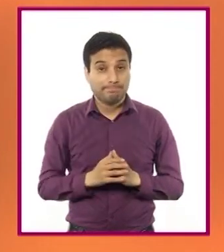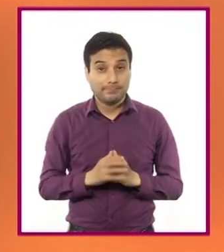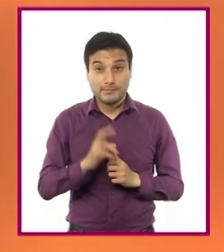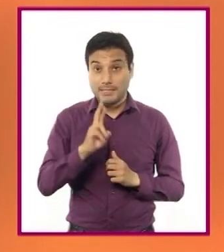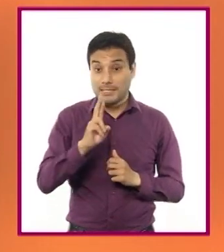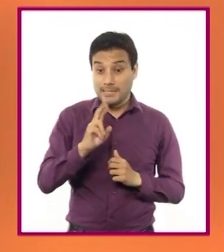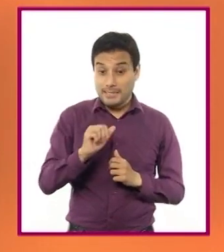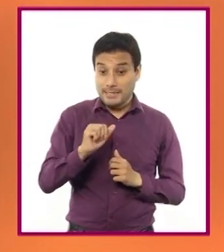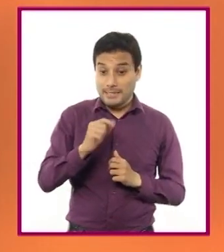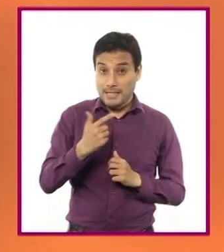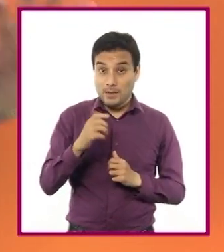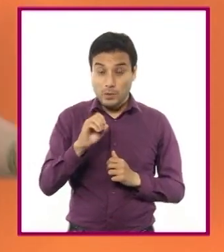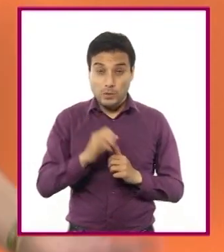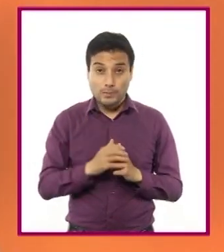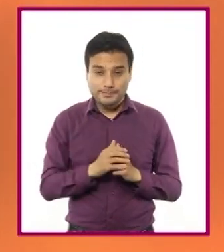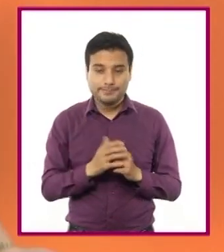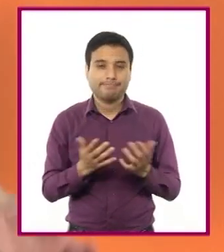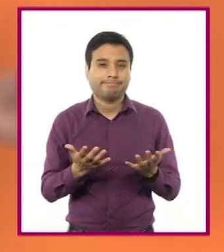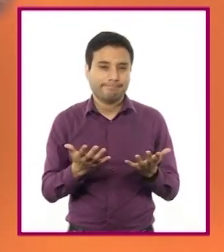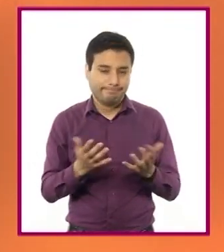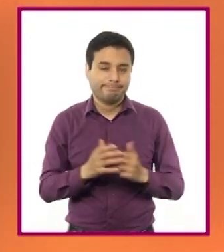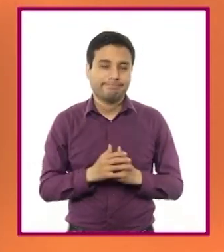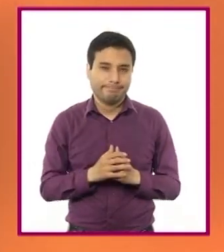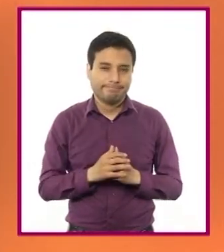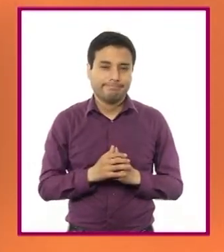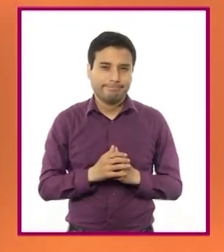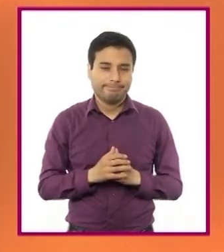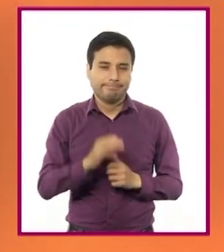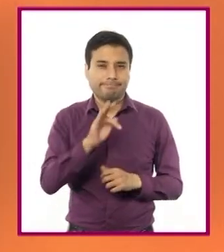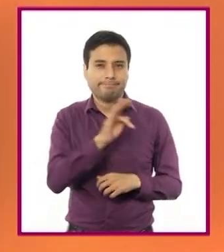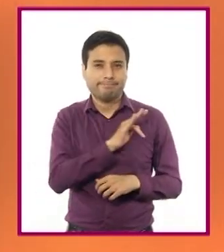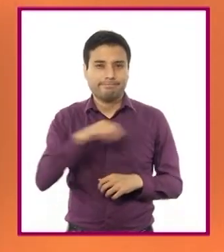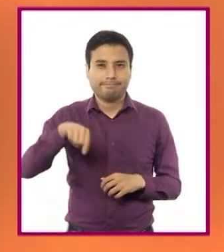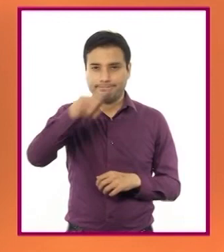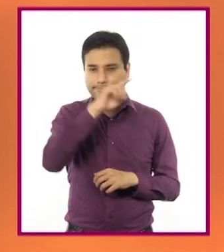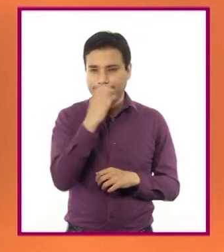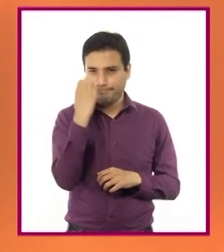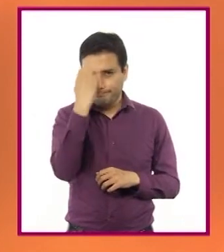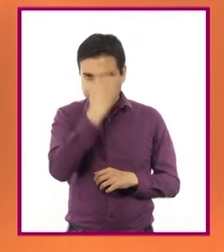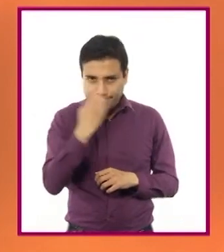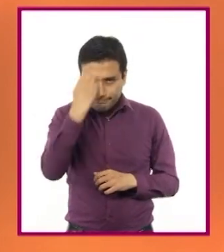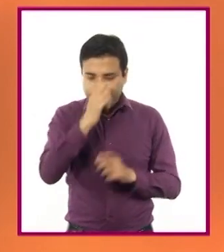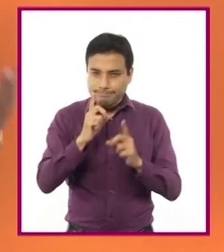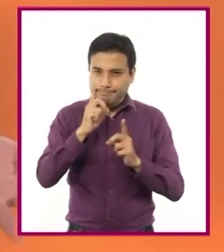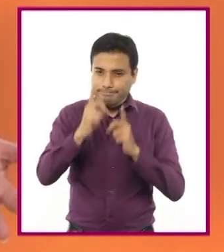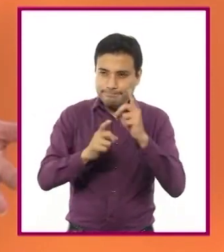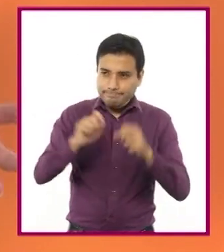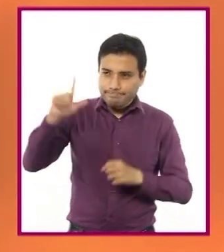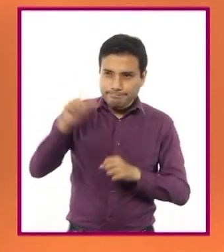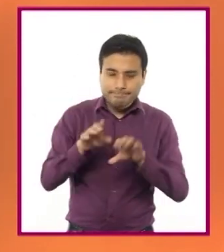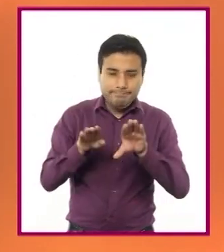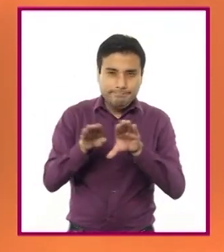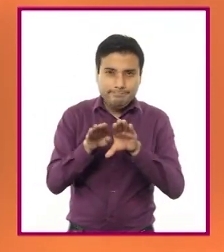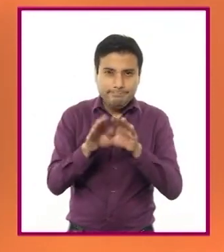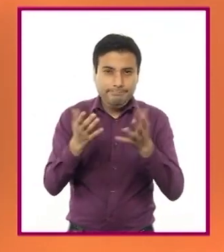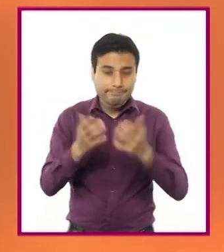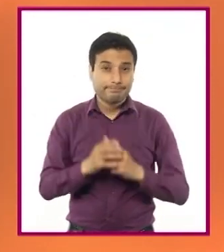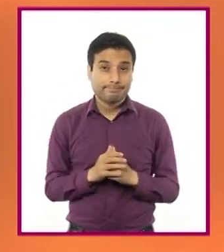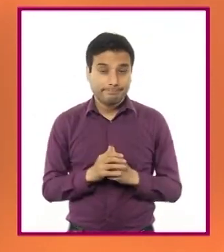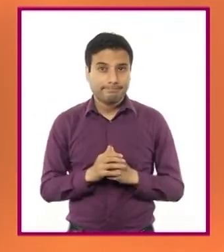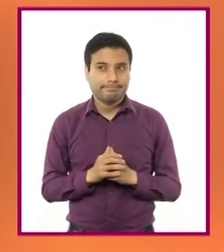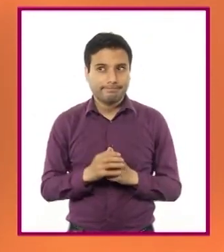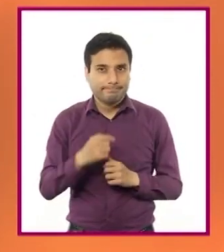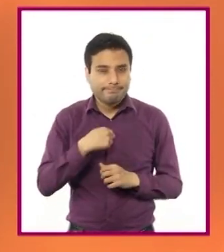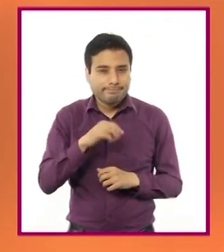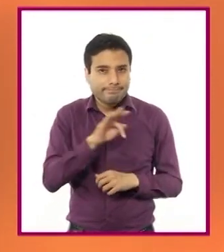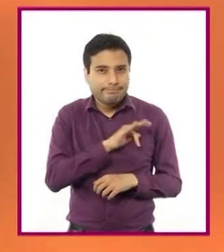se permite, como se comprobó, el análisis del rendimiento de los atletas a lo largo de los años, al visualizar la